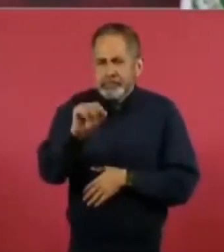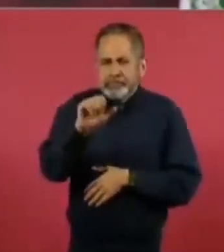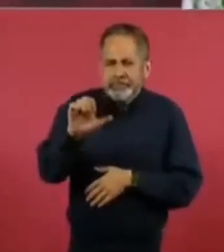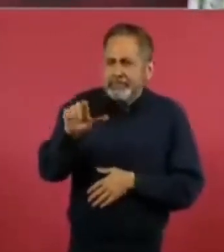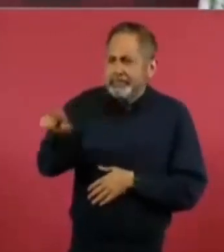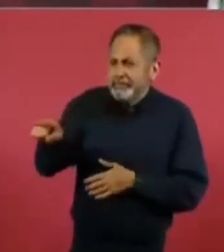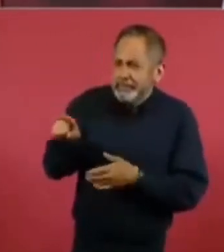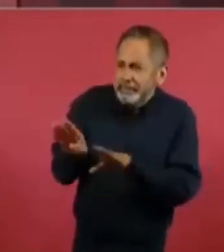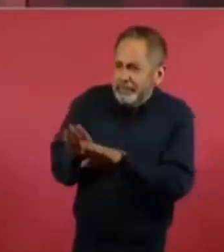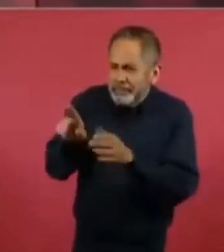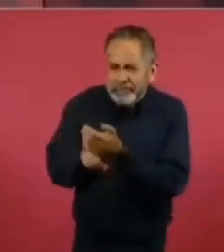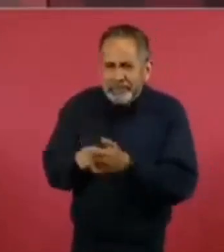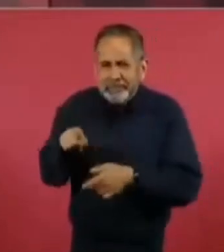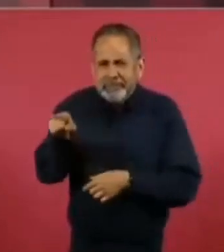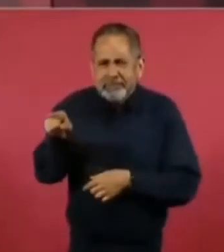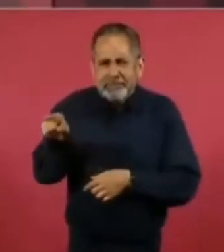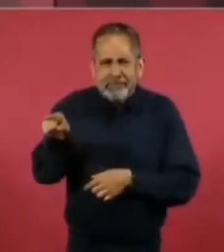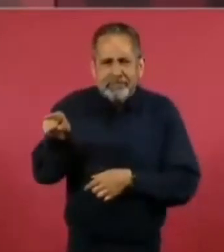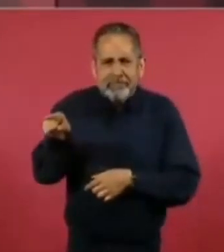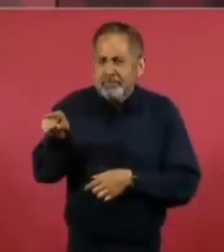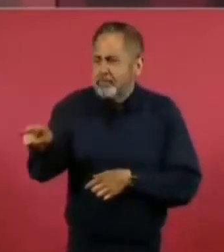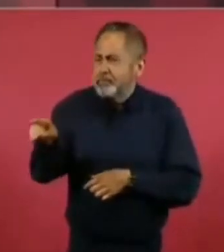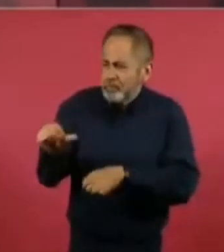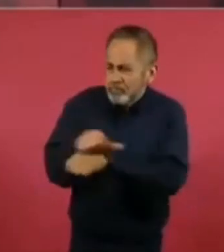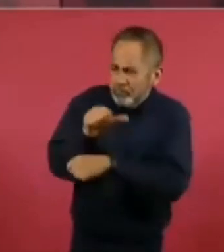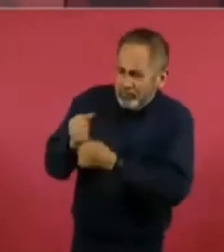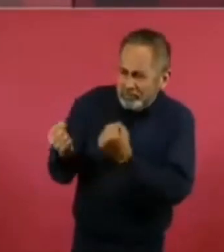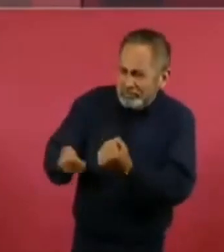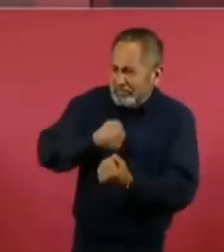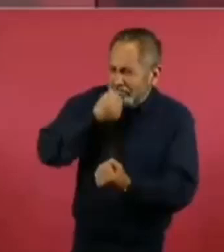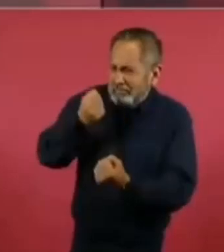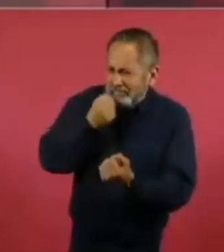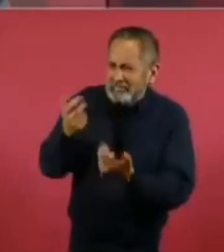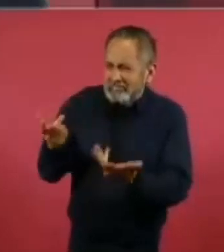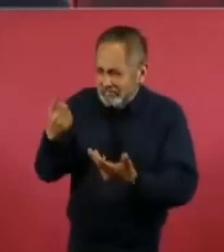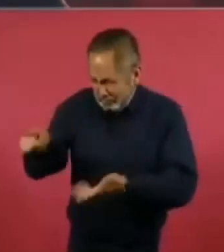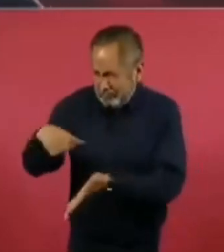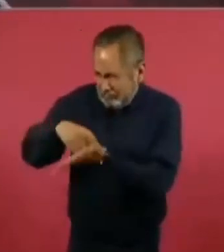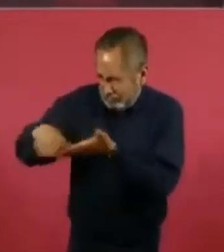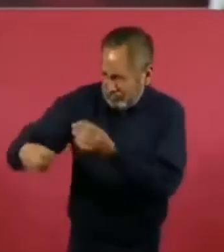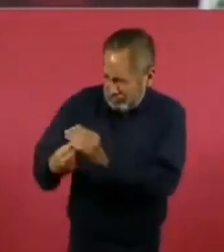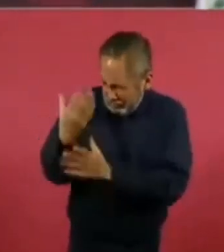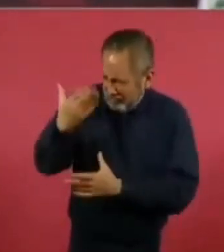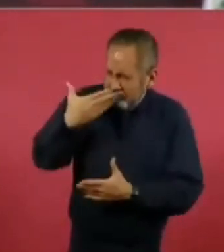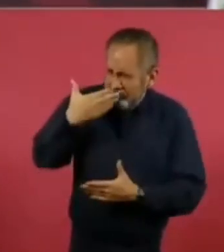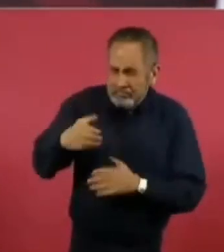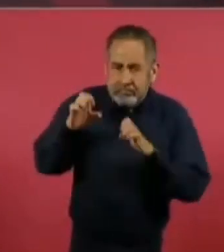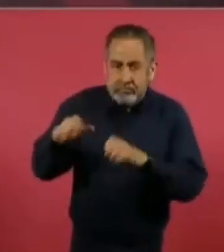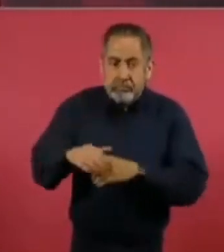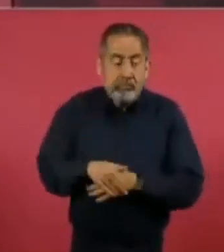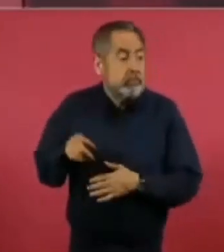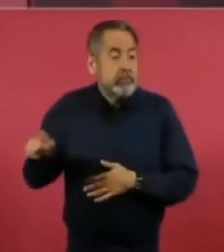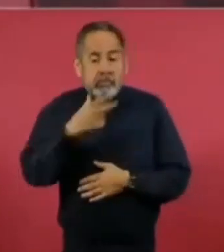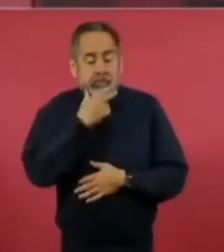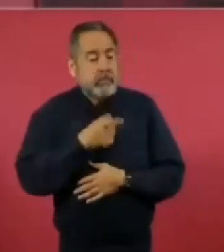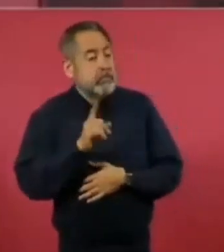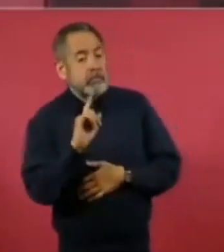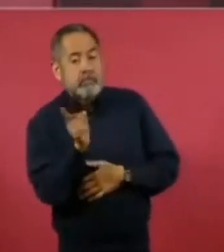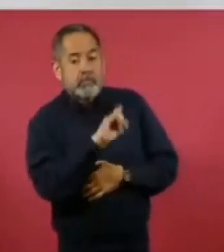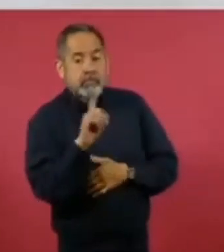carro? Está muy viejo, cómprese otro. No, dice, porque